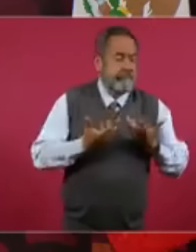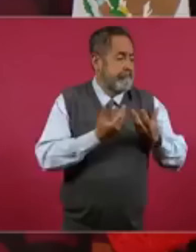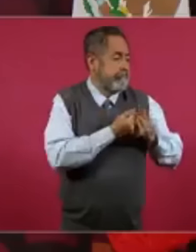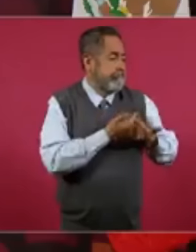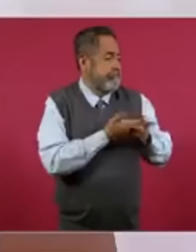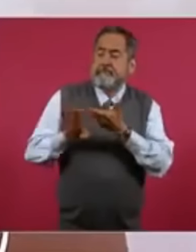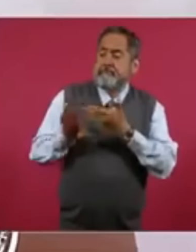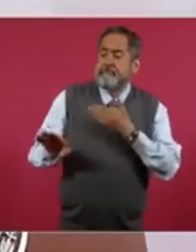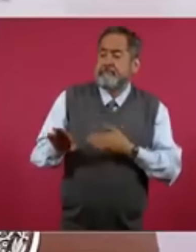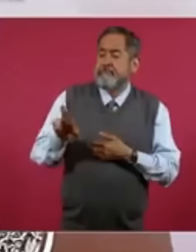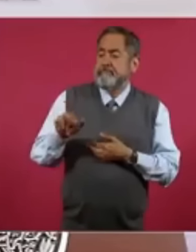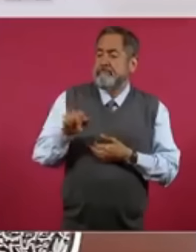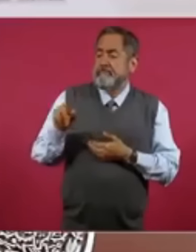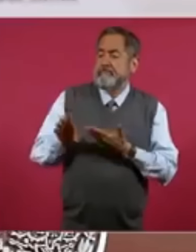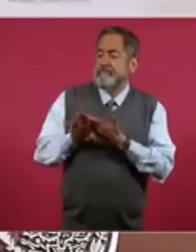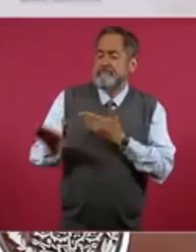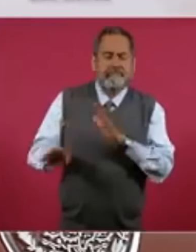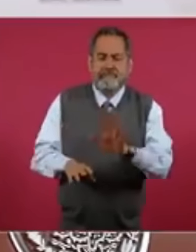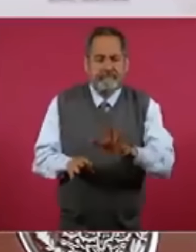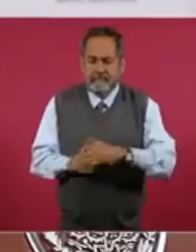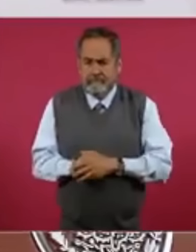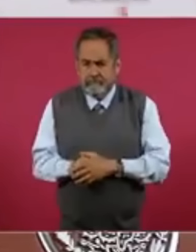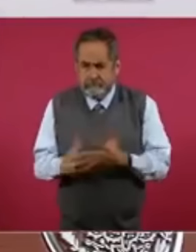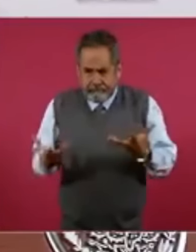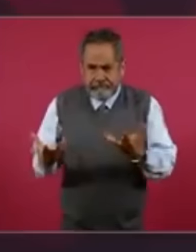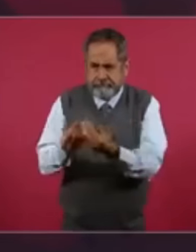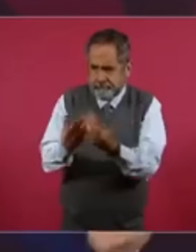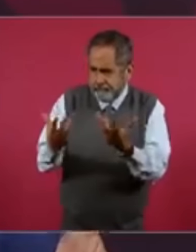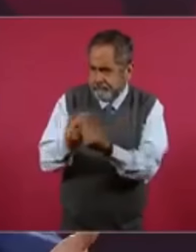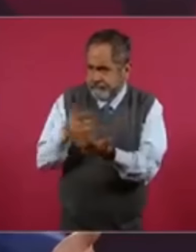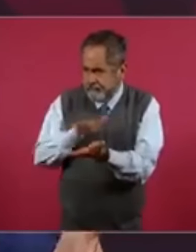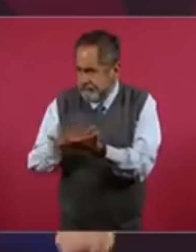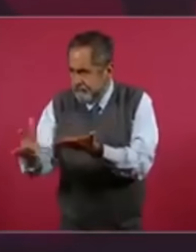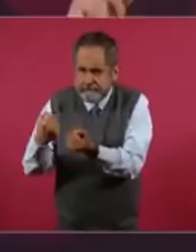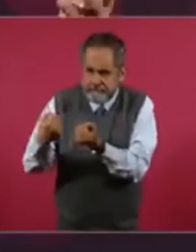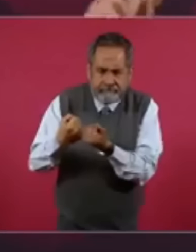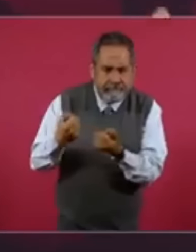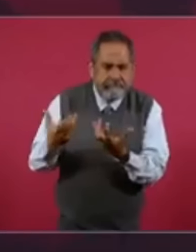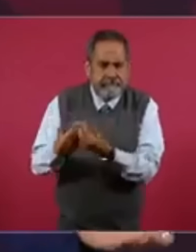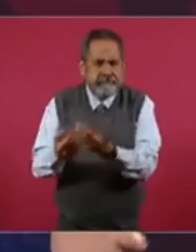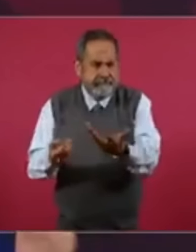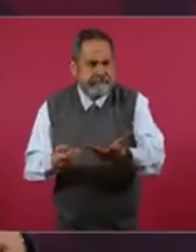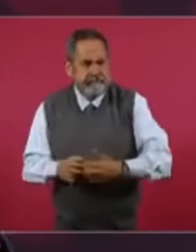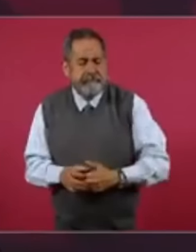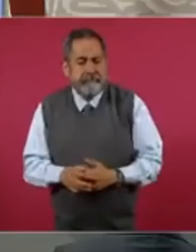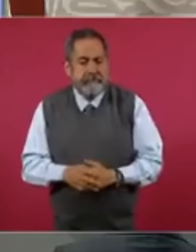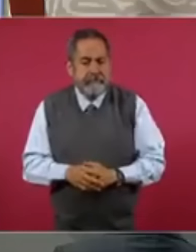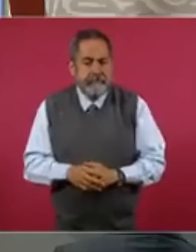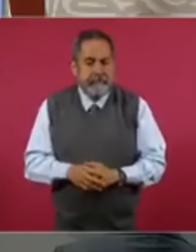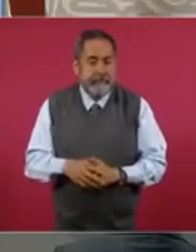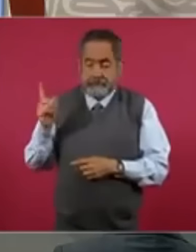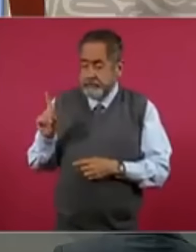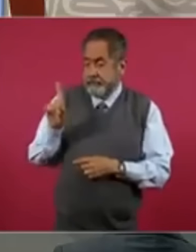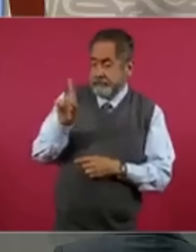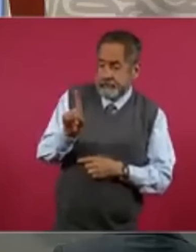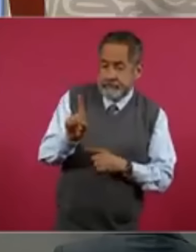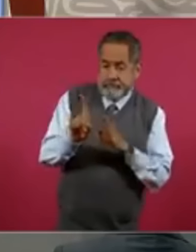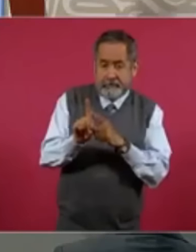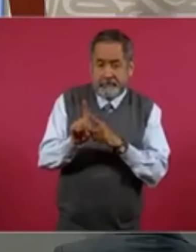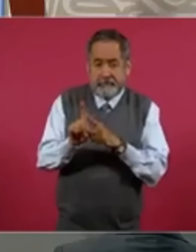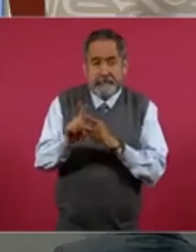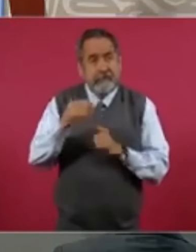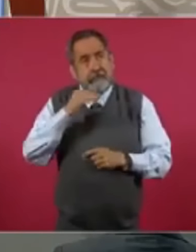racistas. Pero hay que apoyarse en el pueblo. Entonces, un político que nada